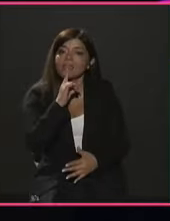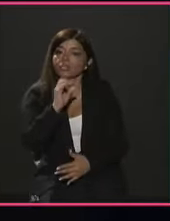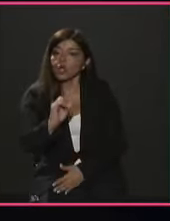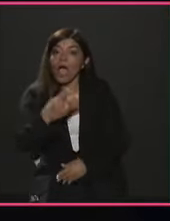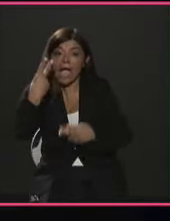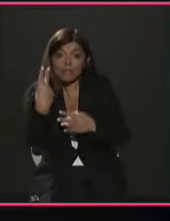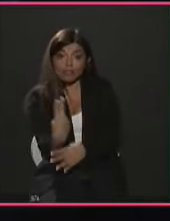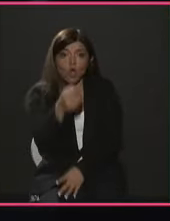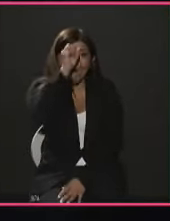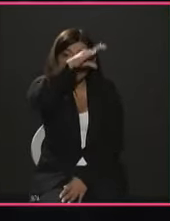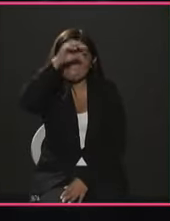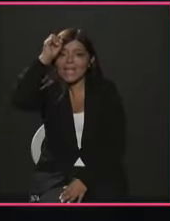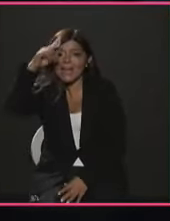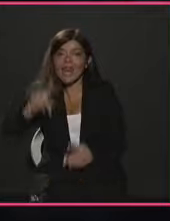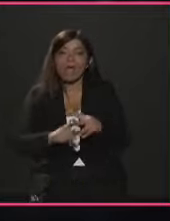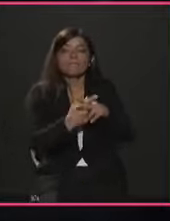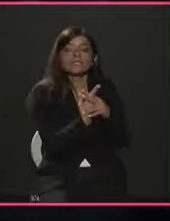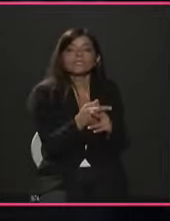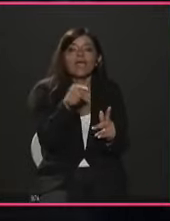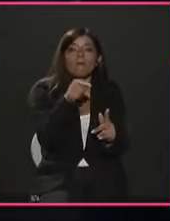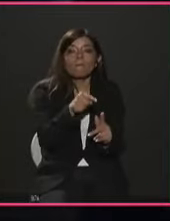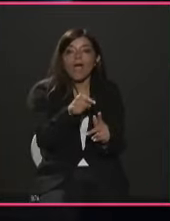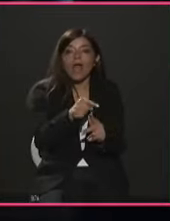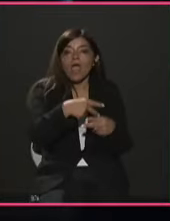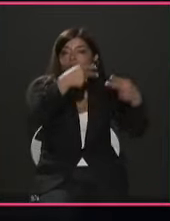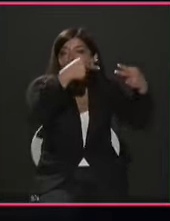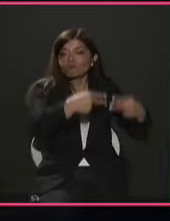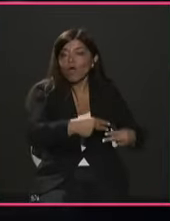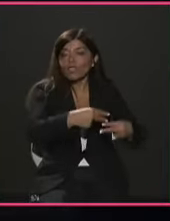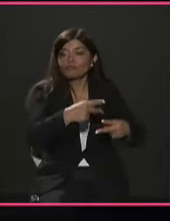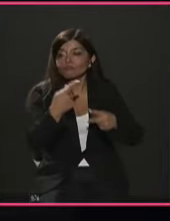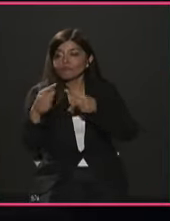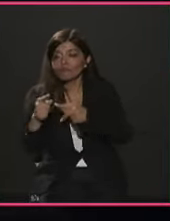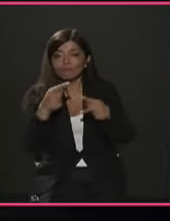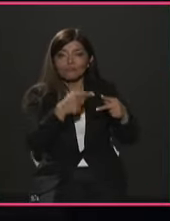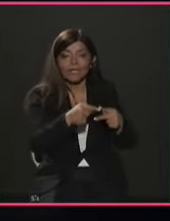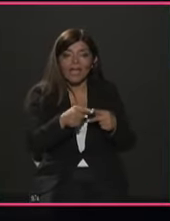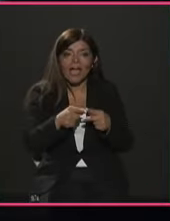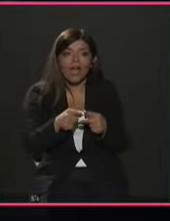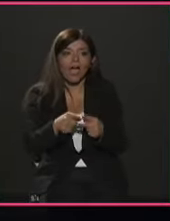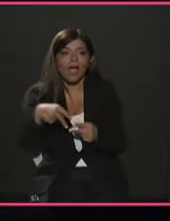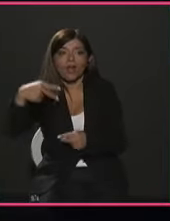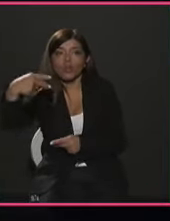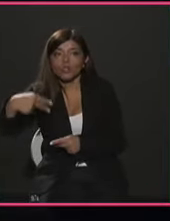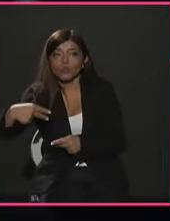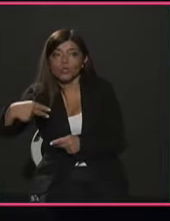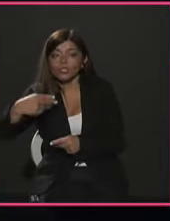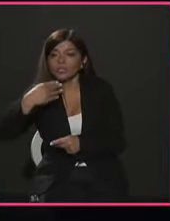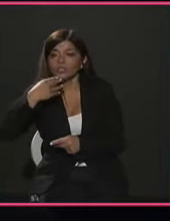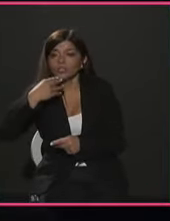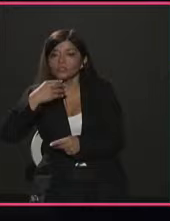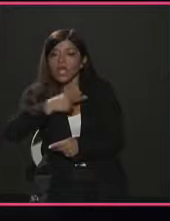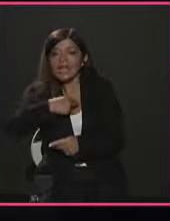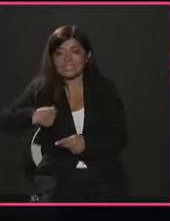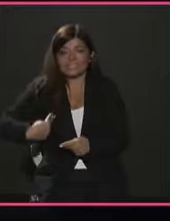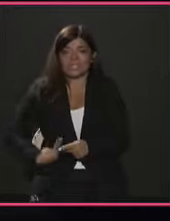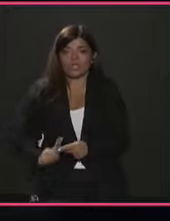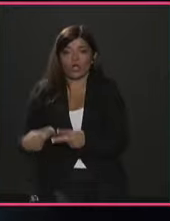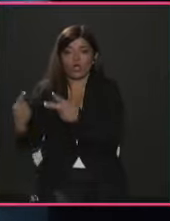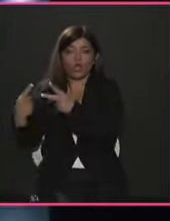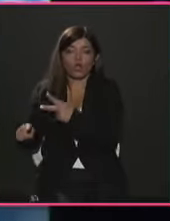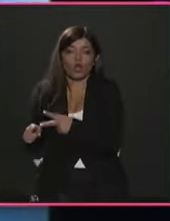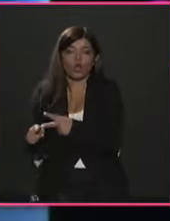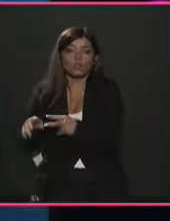mineras principales que una los dueños son sqm que este los dueños son primariamente chinos y la otra